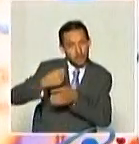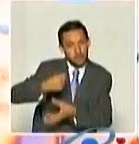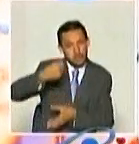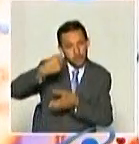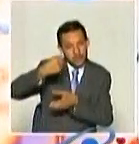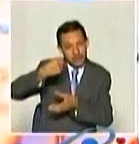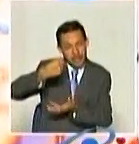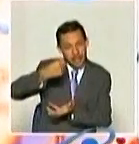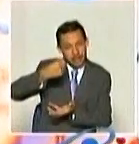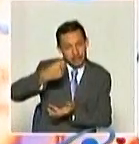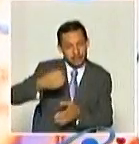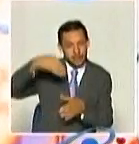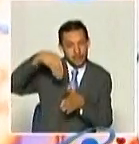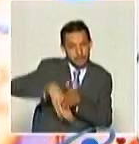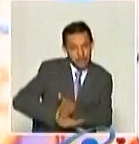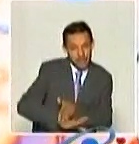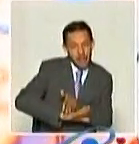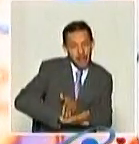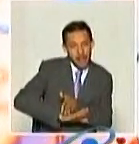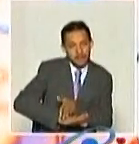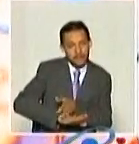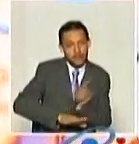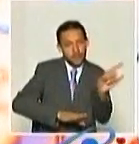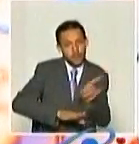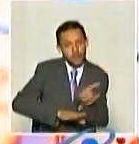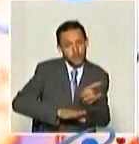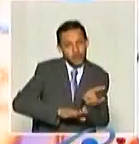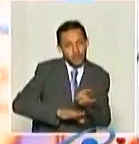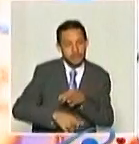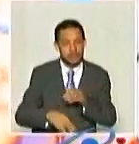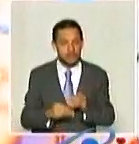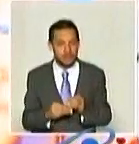hora. Con la segunda o tercera aplicación,